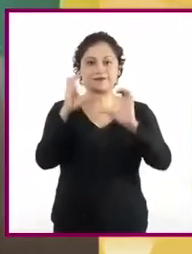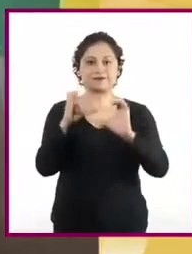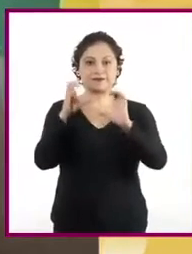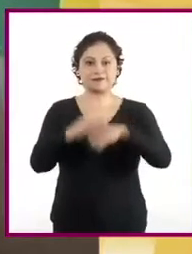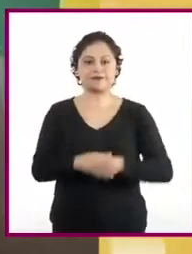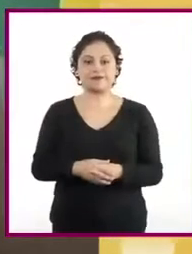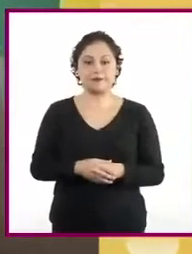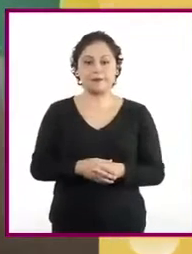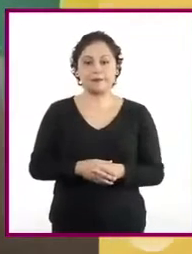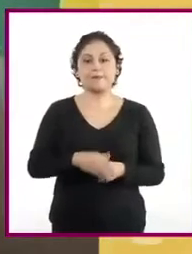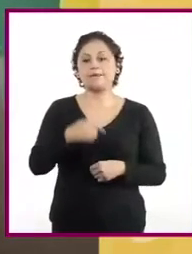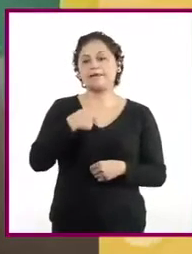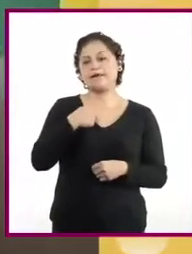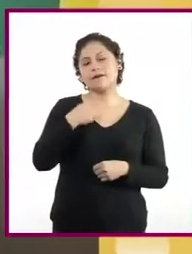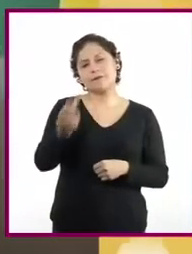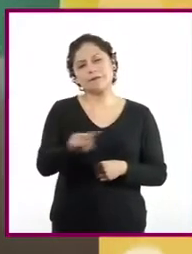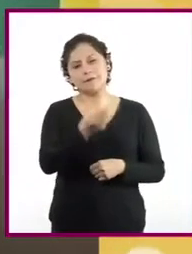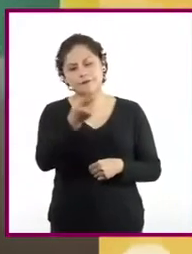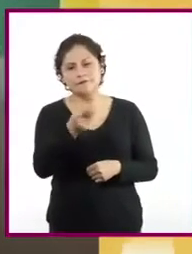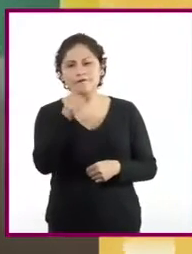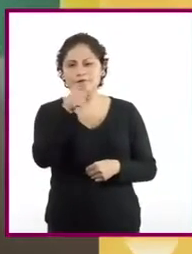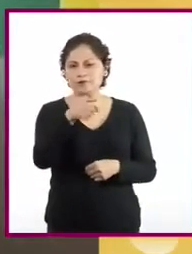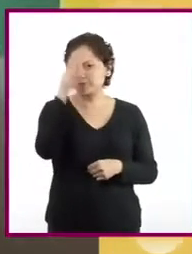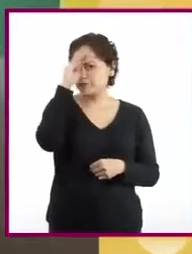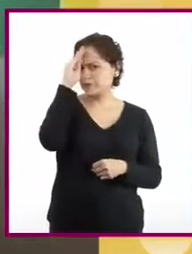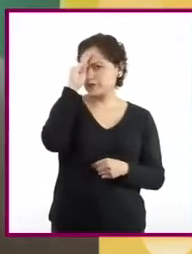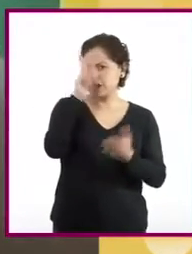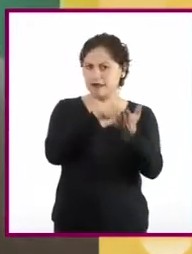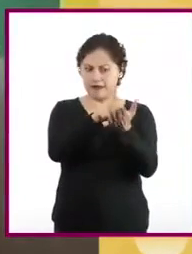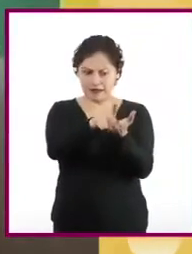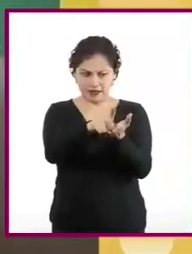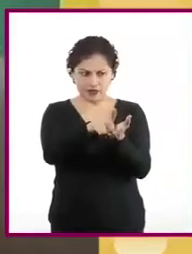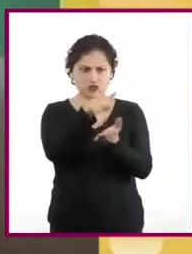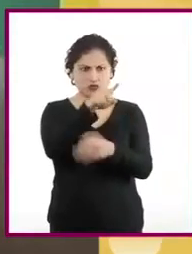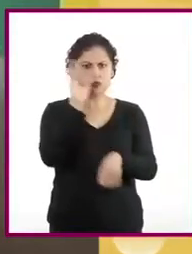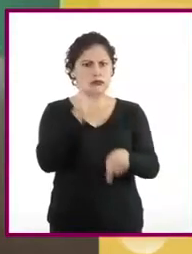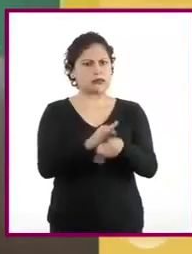tus derechos sean garantizados?